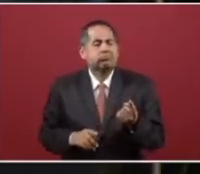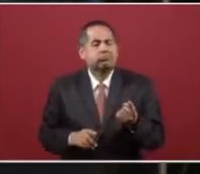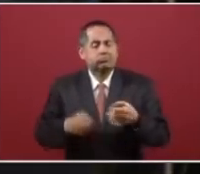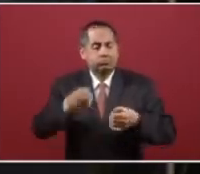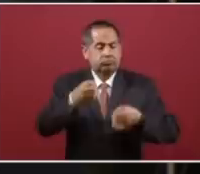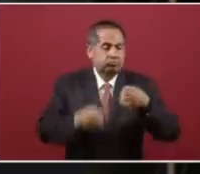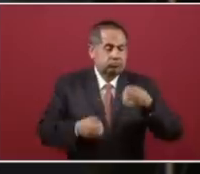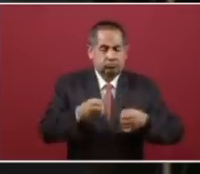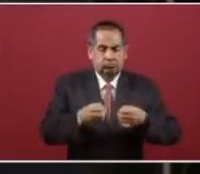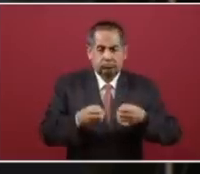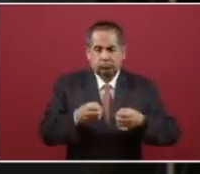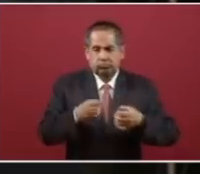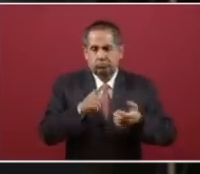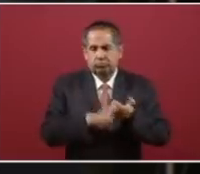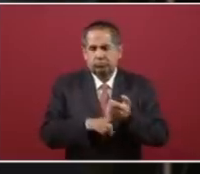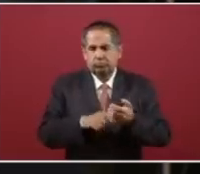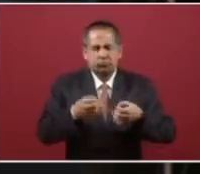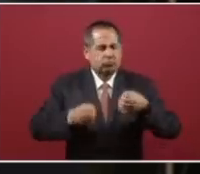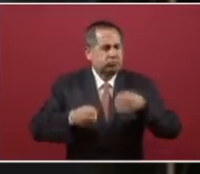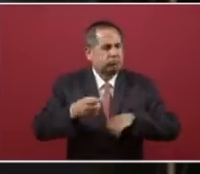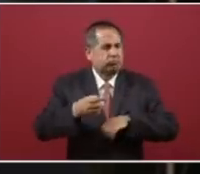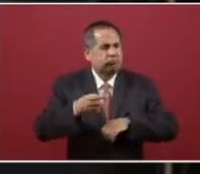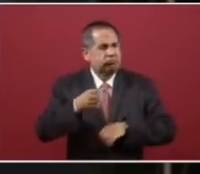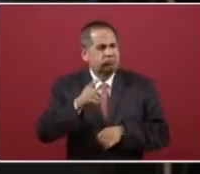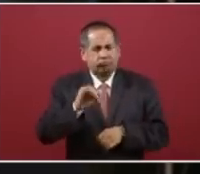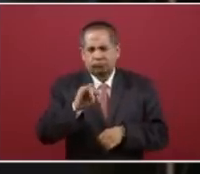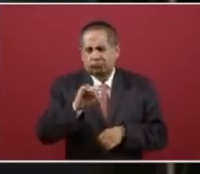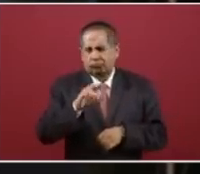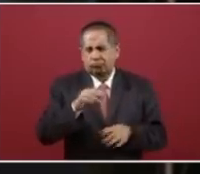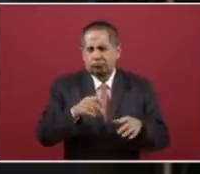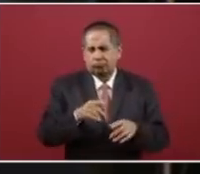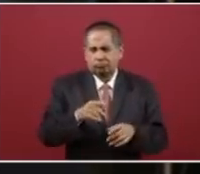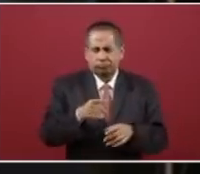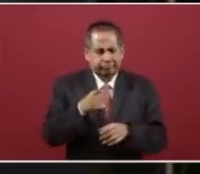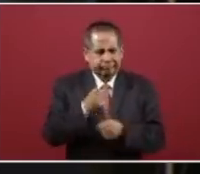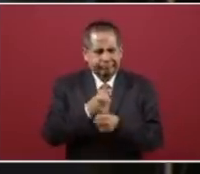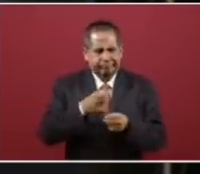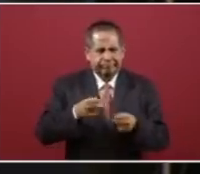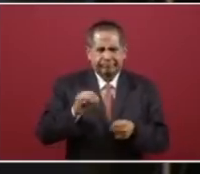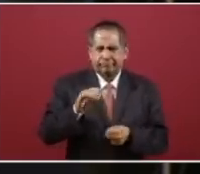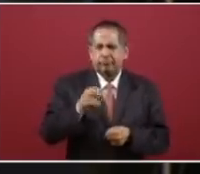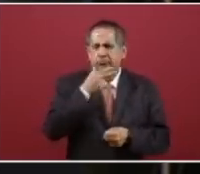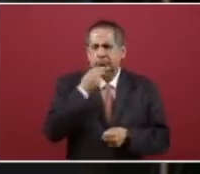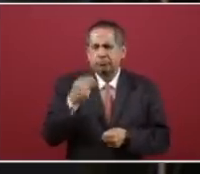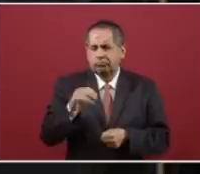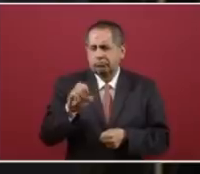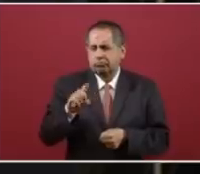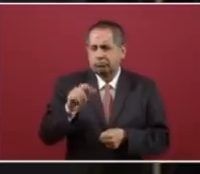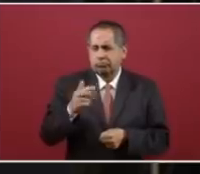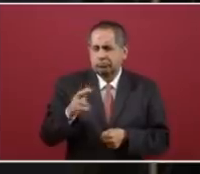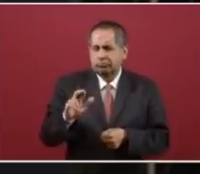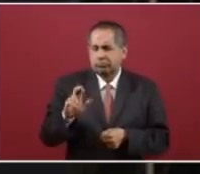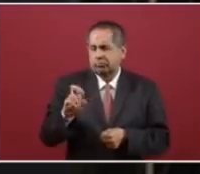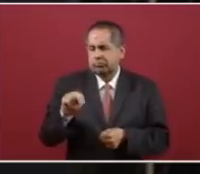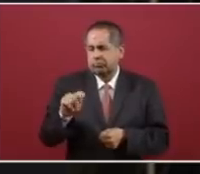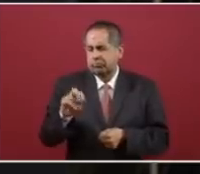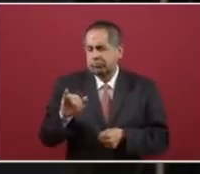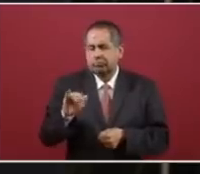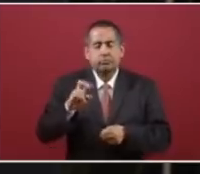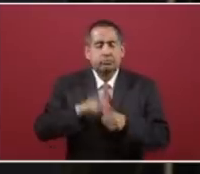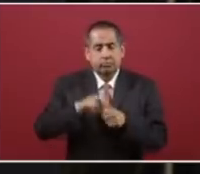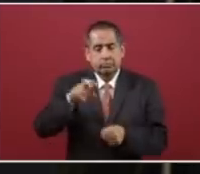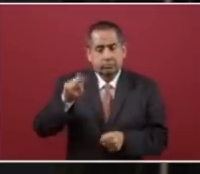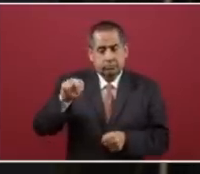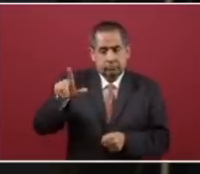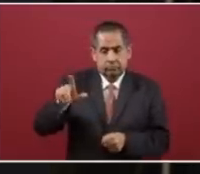un juez de este distrito principalmente el primer distrito édgar rentería con sede en nuevo león envió